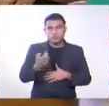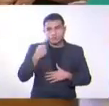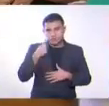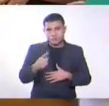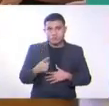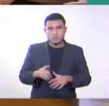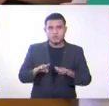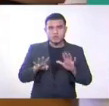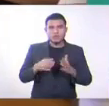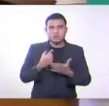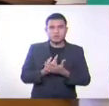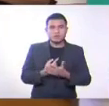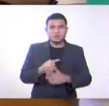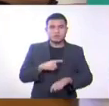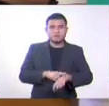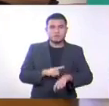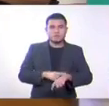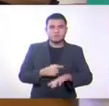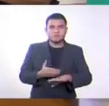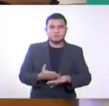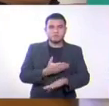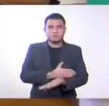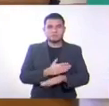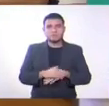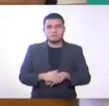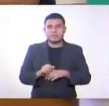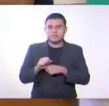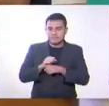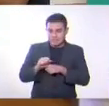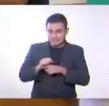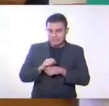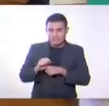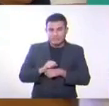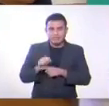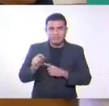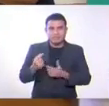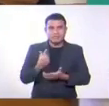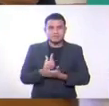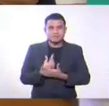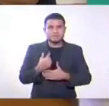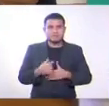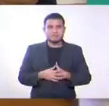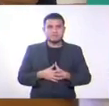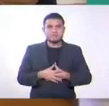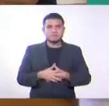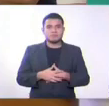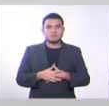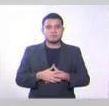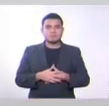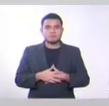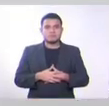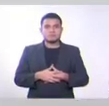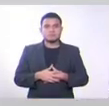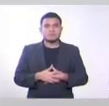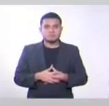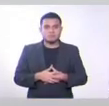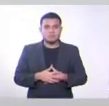Hace unos minutos estaba justamente trabajando en ese grado. Así que este es un triángulo